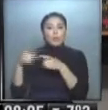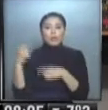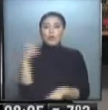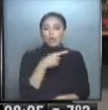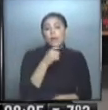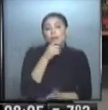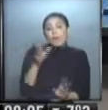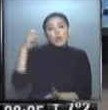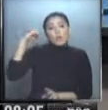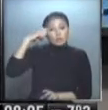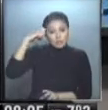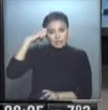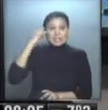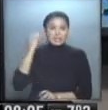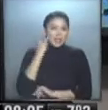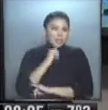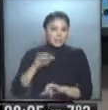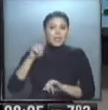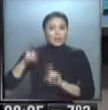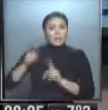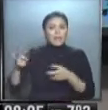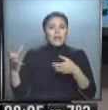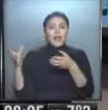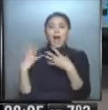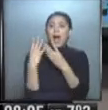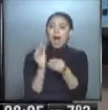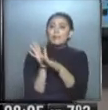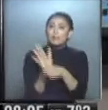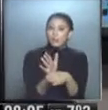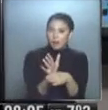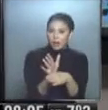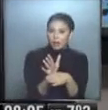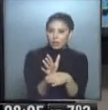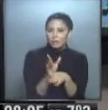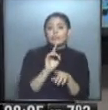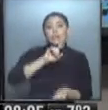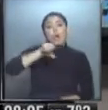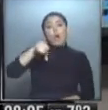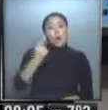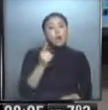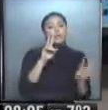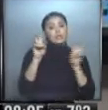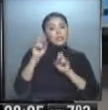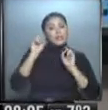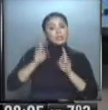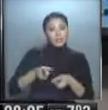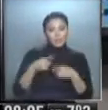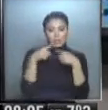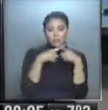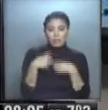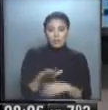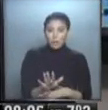lo menos la unión cívica radical ya adelantó que va a acompañar esta iniciativa hablamos de otras iniciativas en el senado y nos tenemos